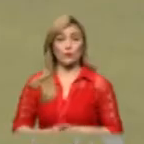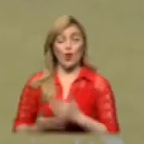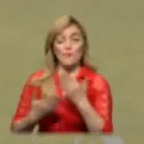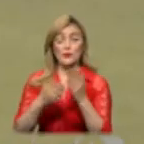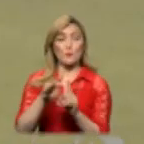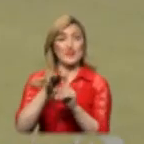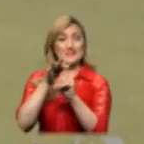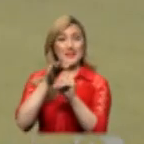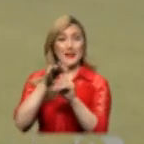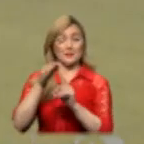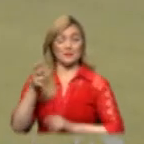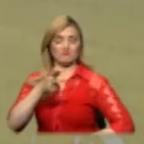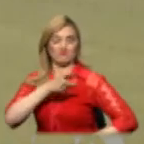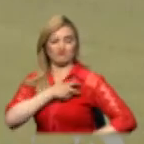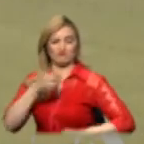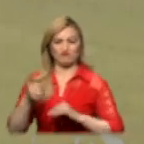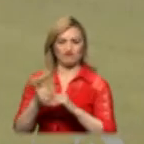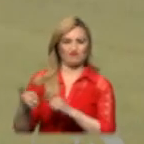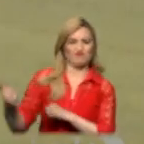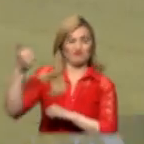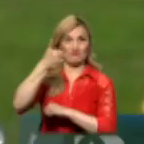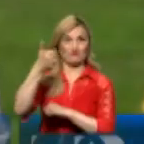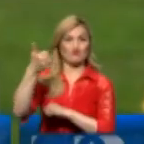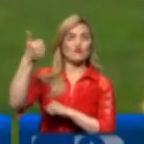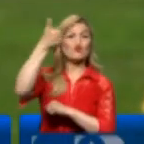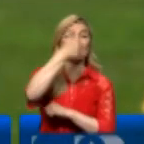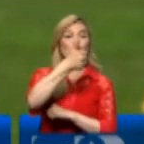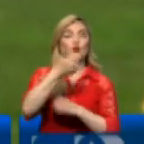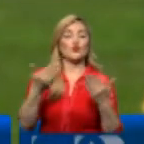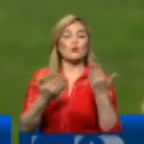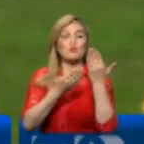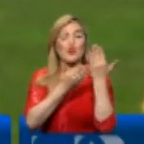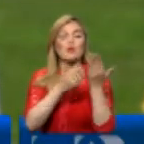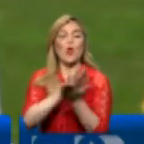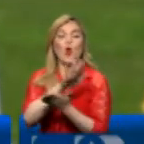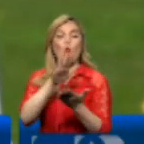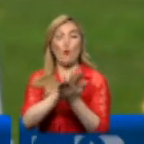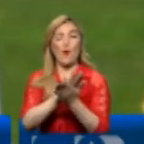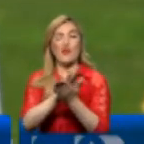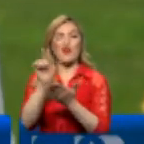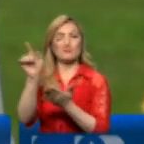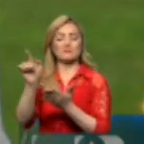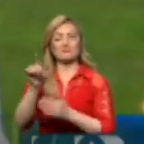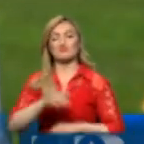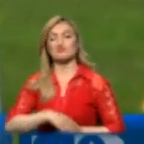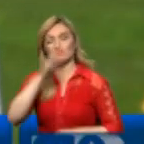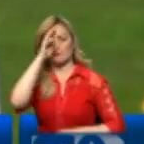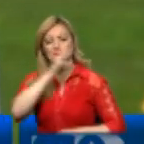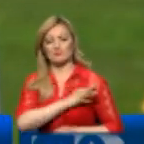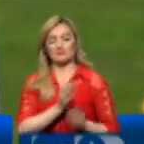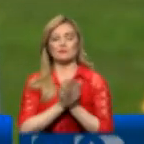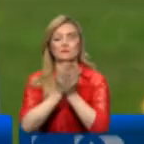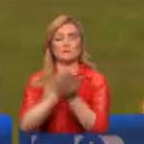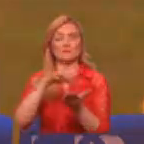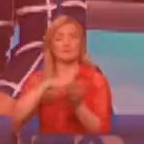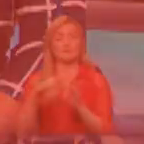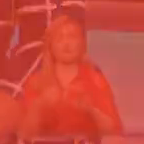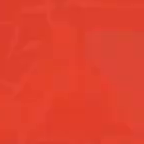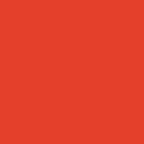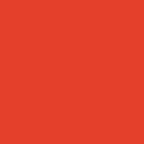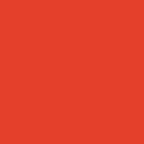ascenso de oficiales a contraalmirante. El evento se realizó aquí en la Escuela Naval Superior de la provincia de Santa Elena.